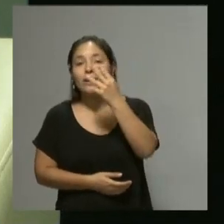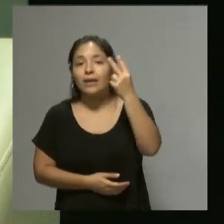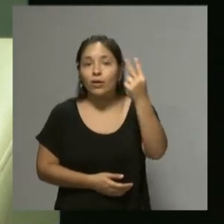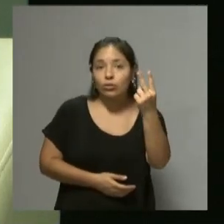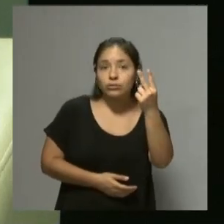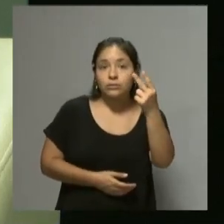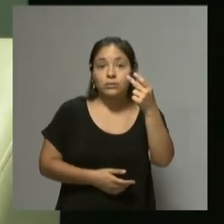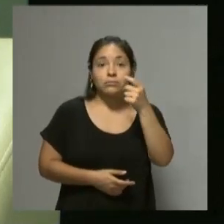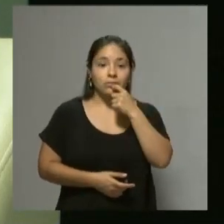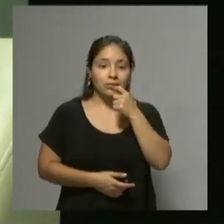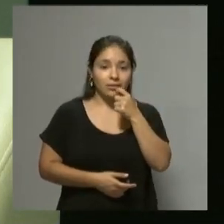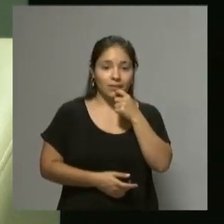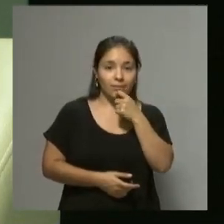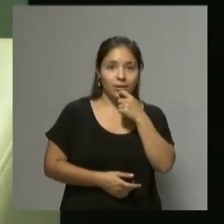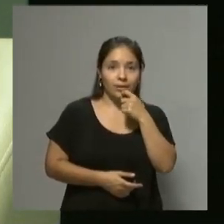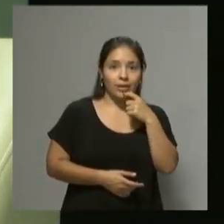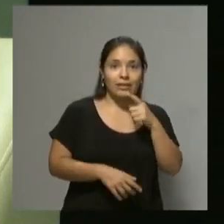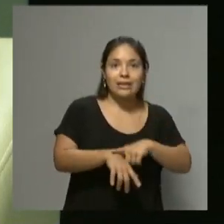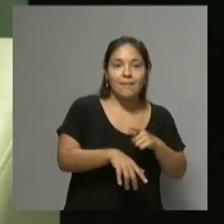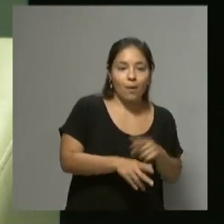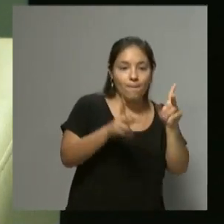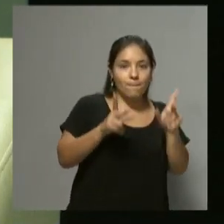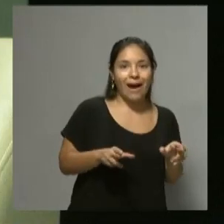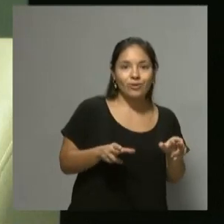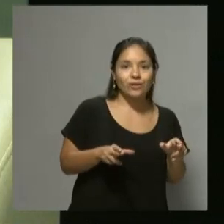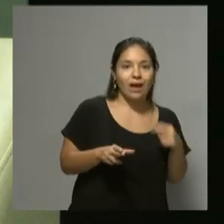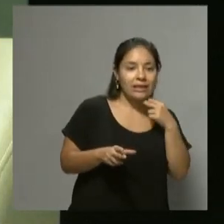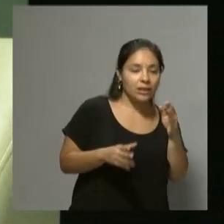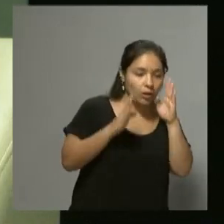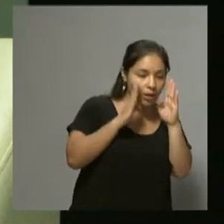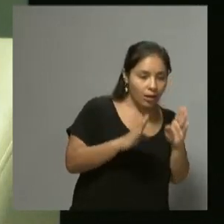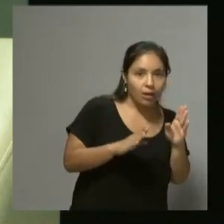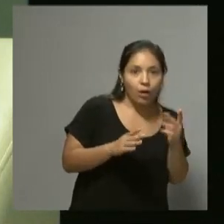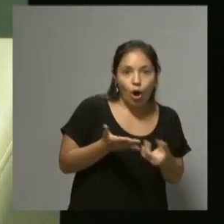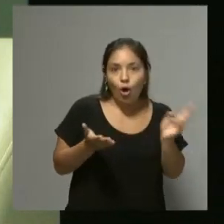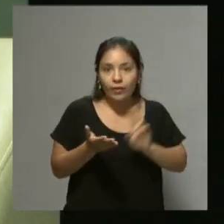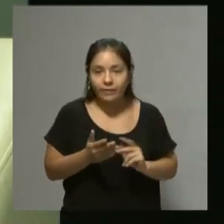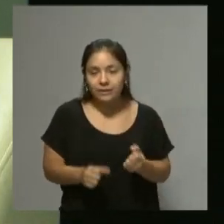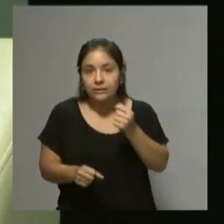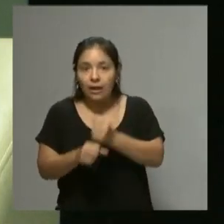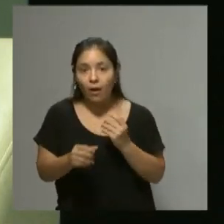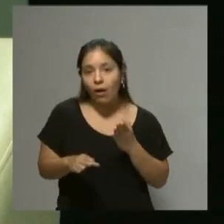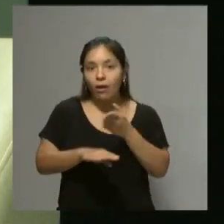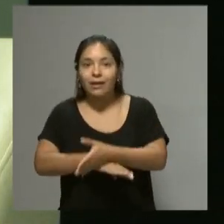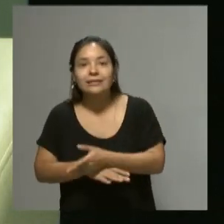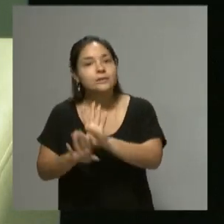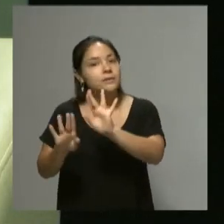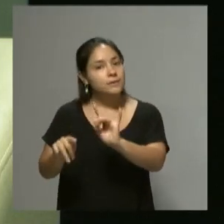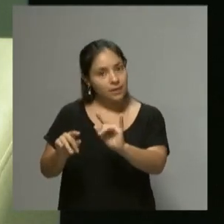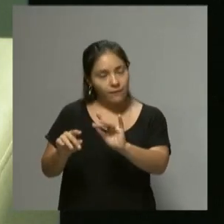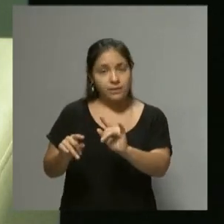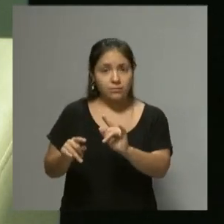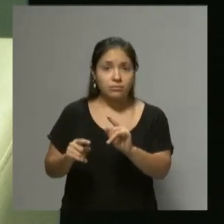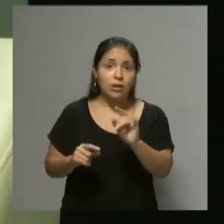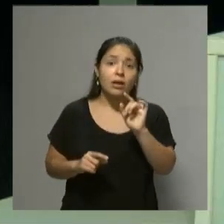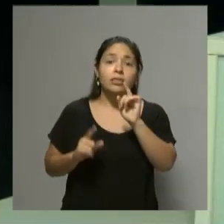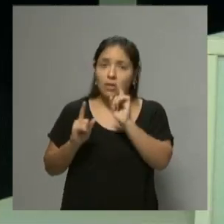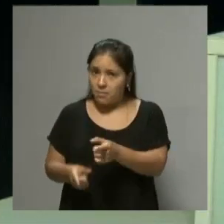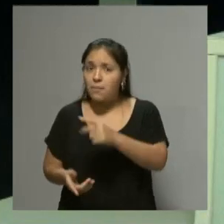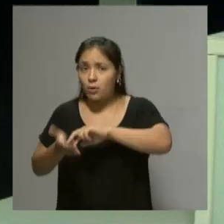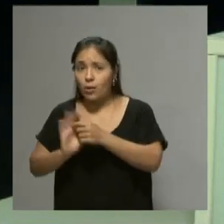trabajó o tuvo una pausa, cuesta esa reinserción. Mm. Ojo, no solamente las mujeres, hoy también está pasando en los hombres. Y digamos que en